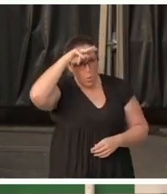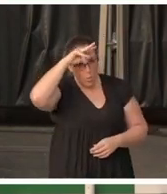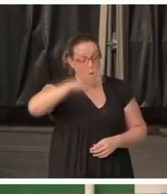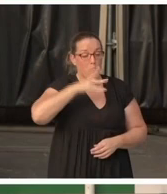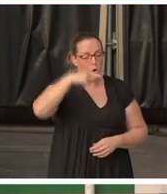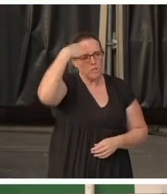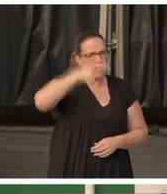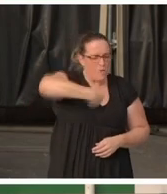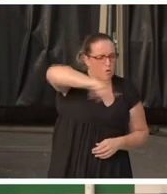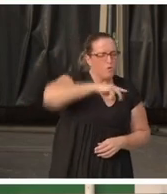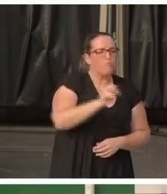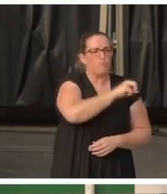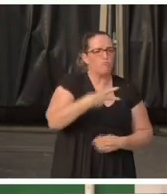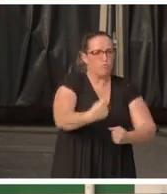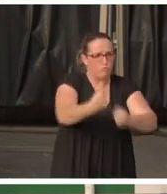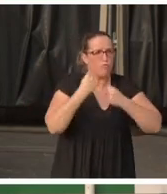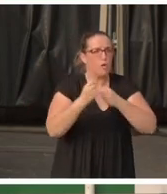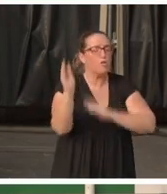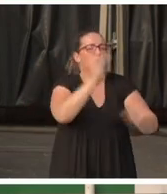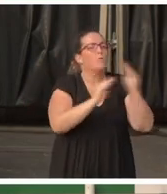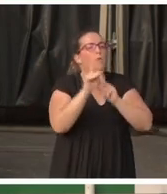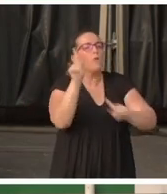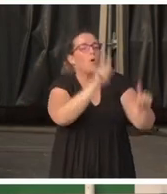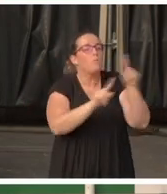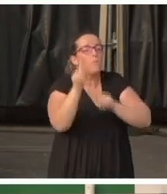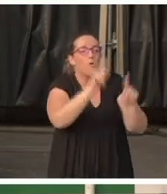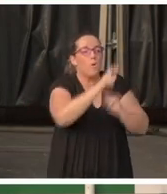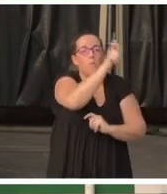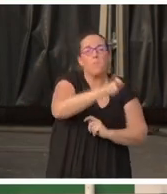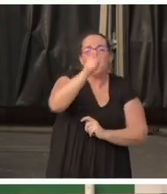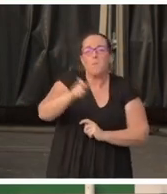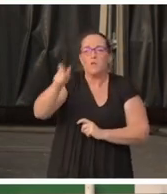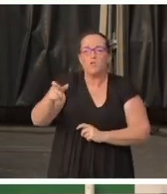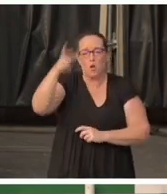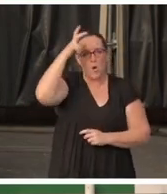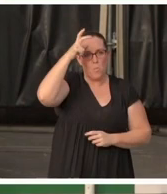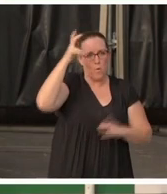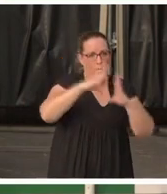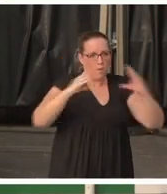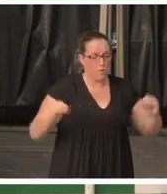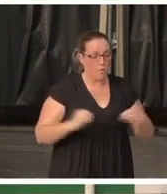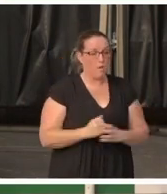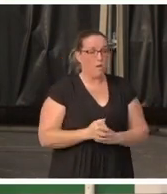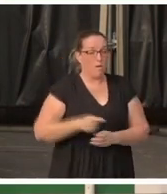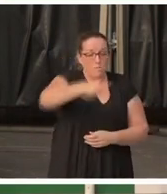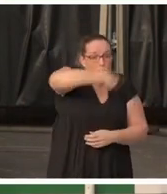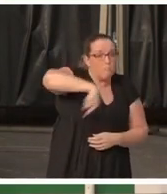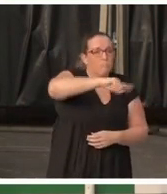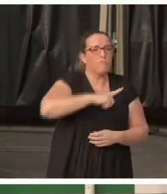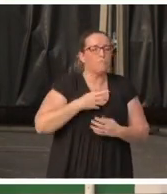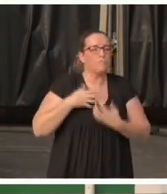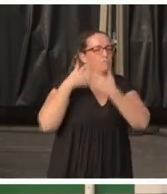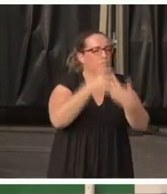resultados contundentes solucionando los problemas de la gente de nuestro pueblo. Hemos mantenido